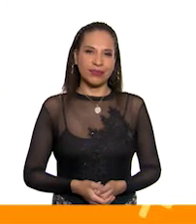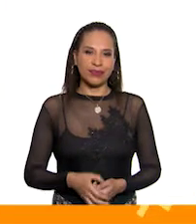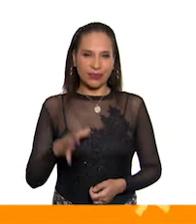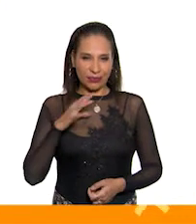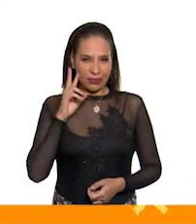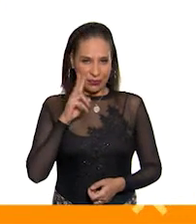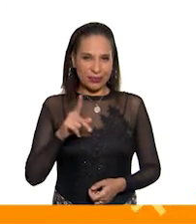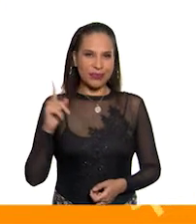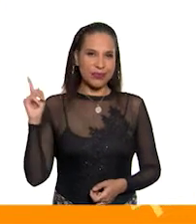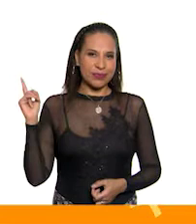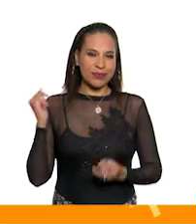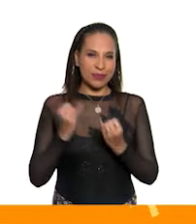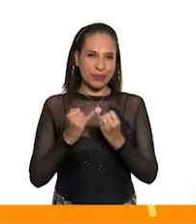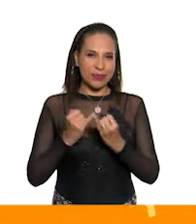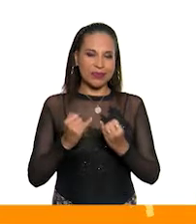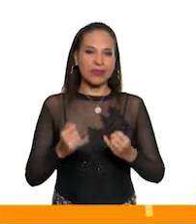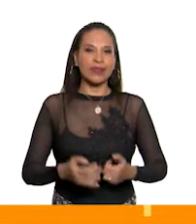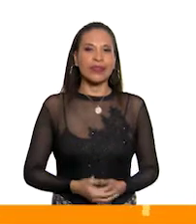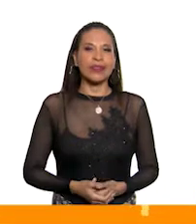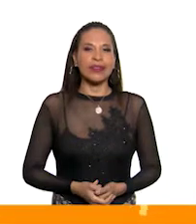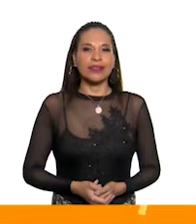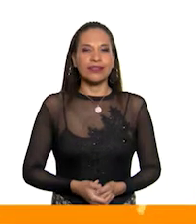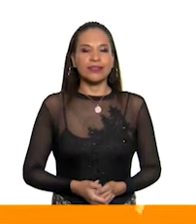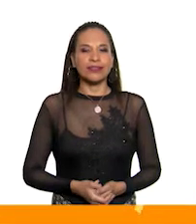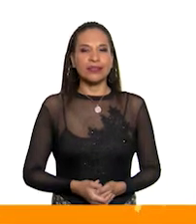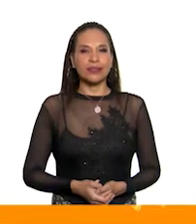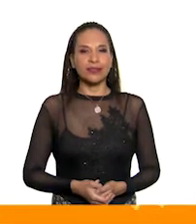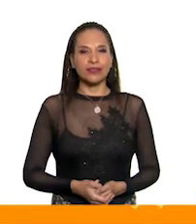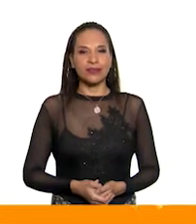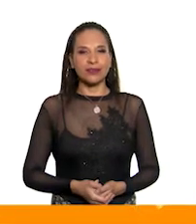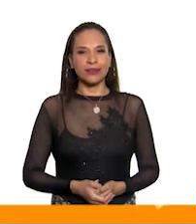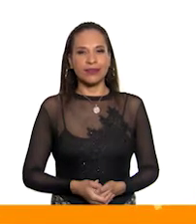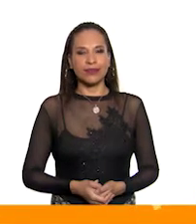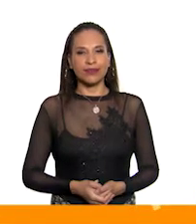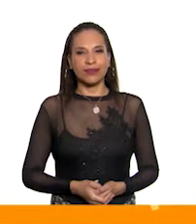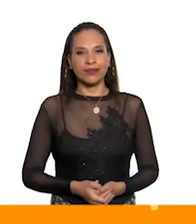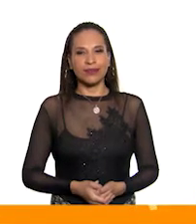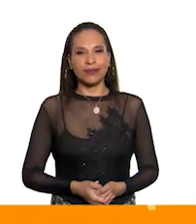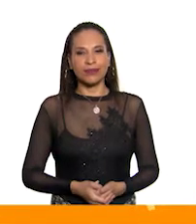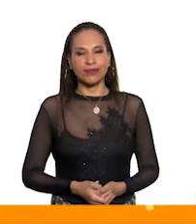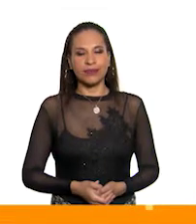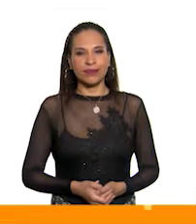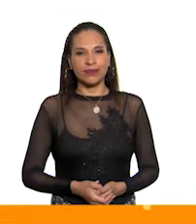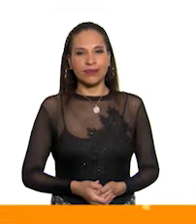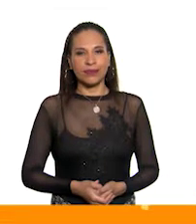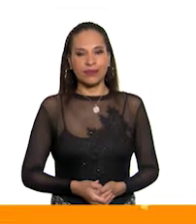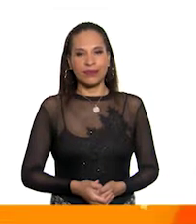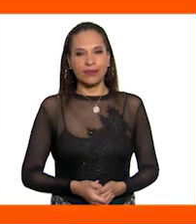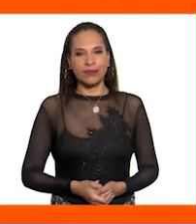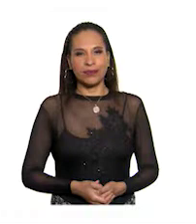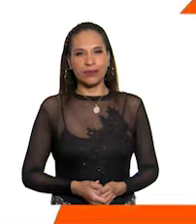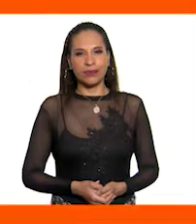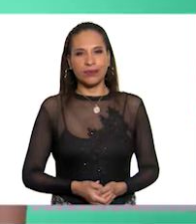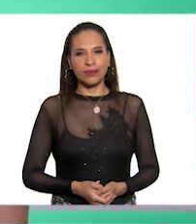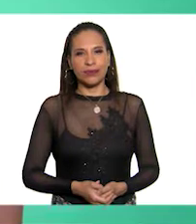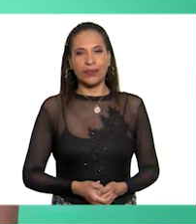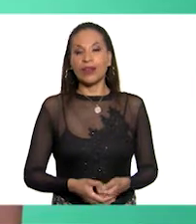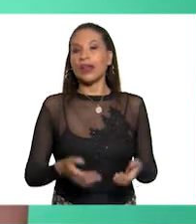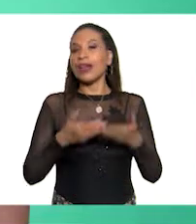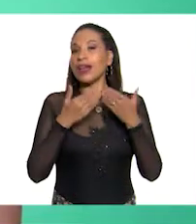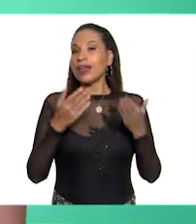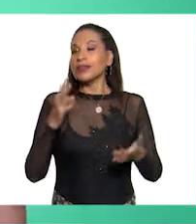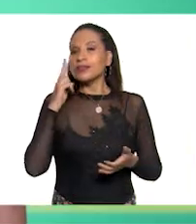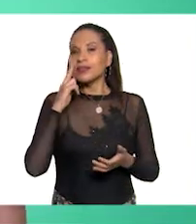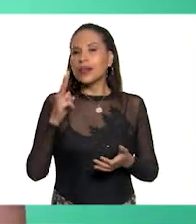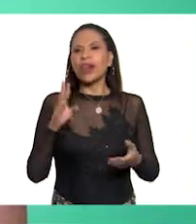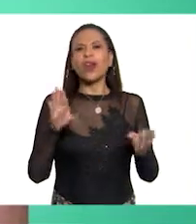llores, porque cantando se alegran, cielito lindo, los corazones. Ahora